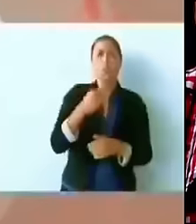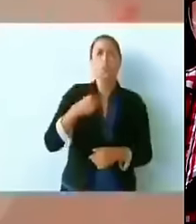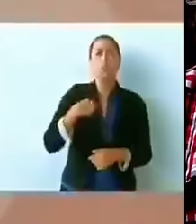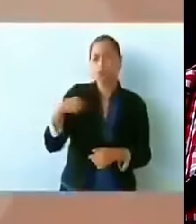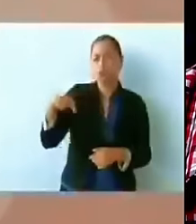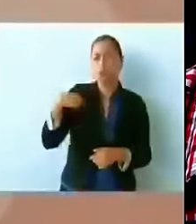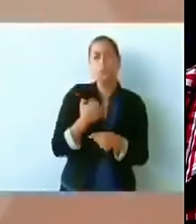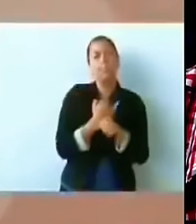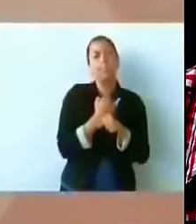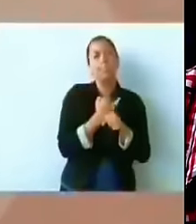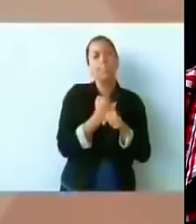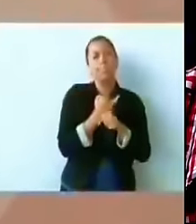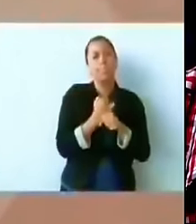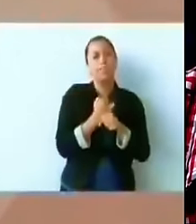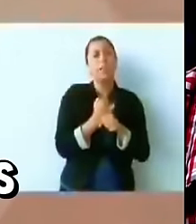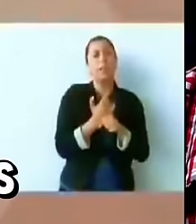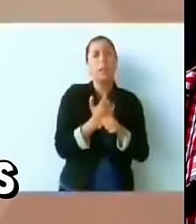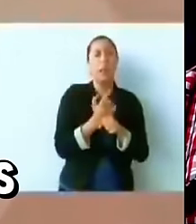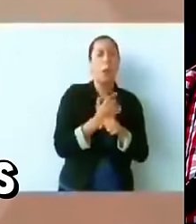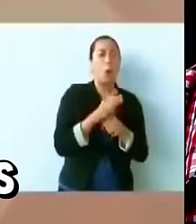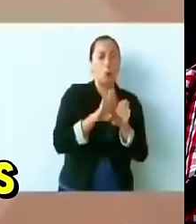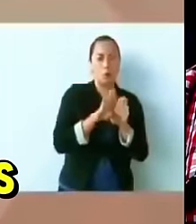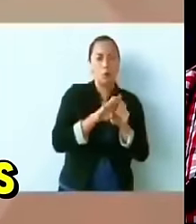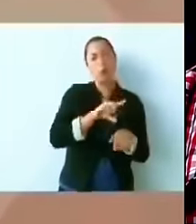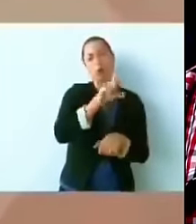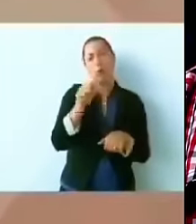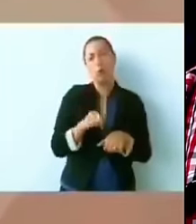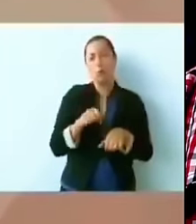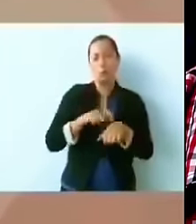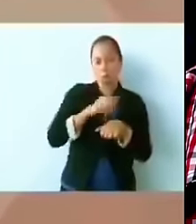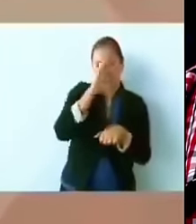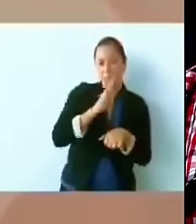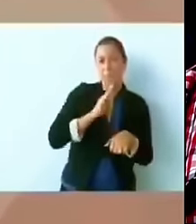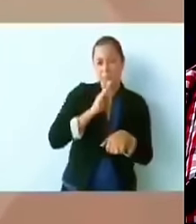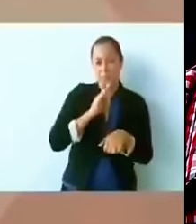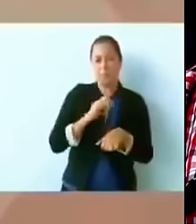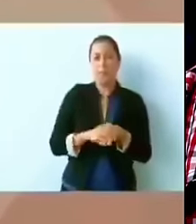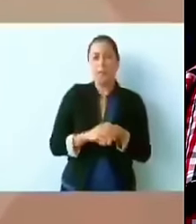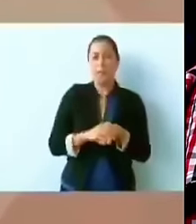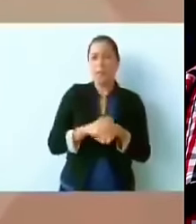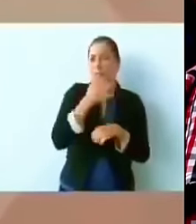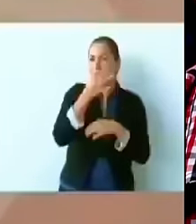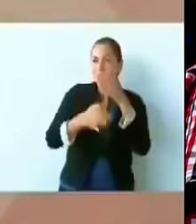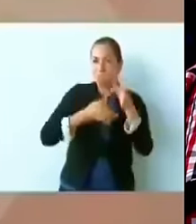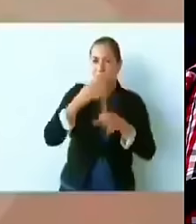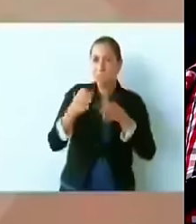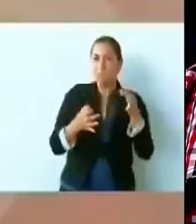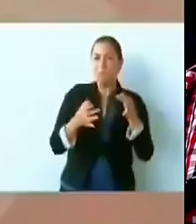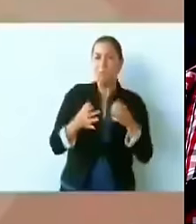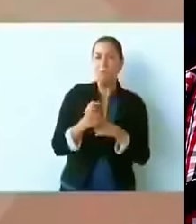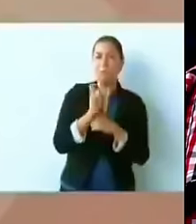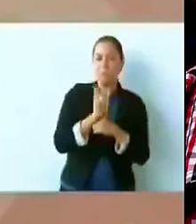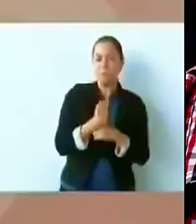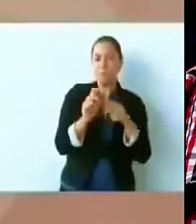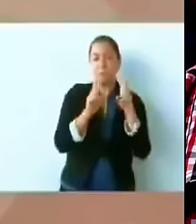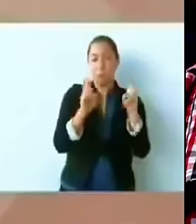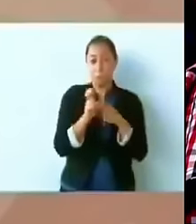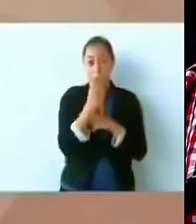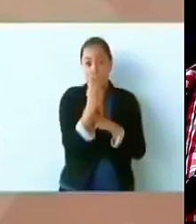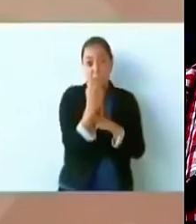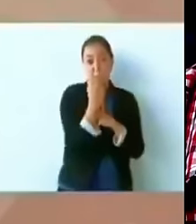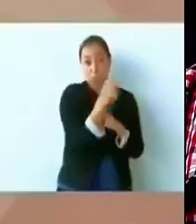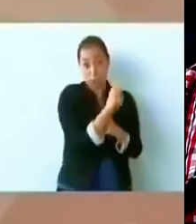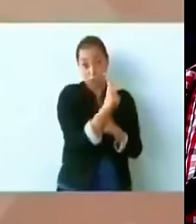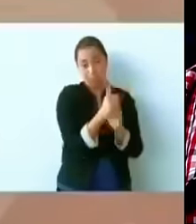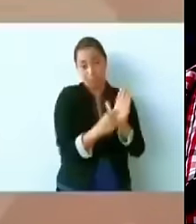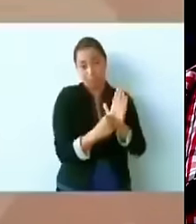información, al mediodía el embajador de Estados Unidos informó sobre la versión que ellos tienen